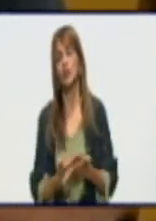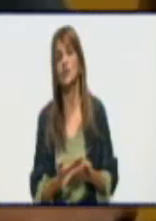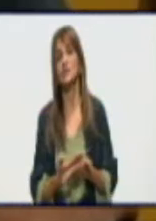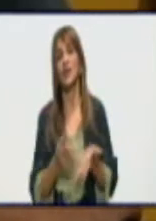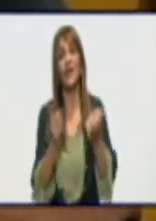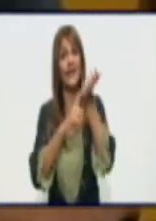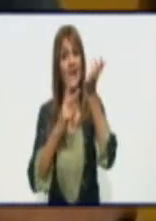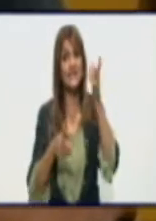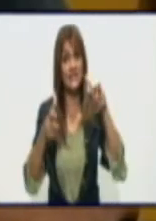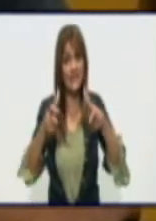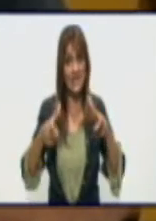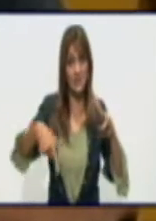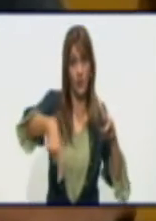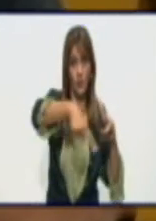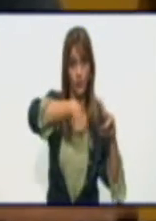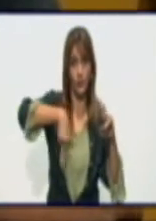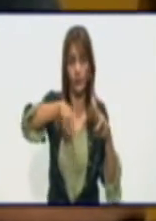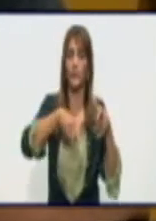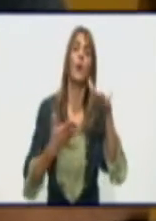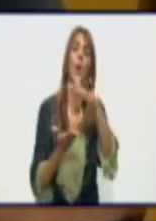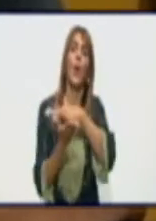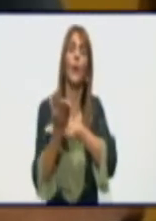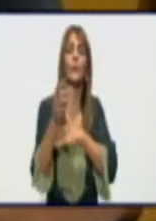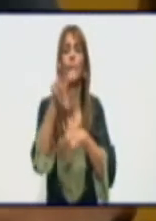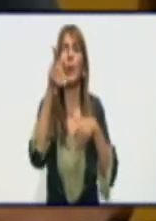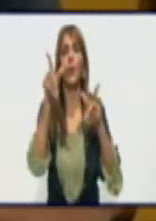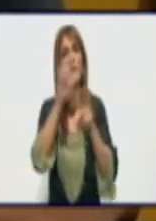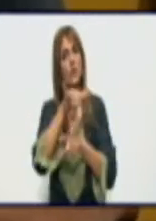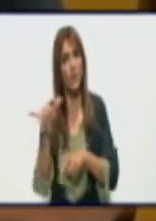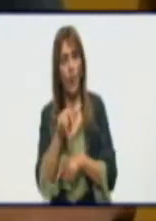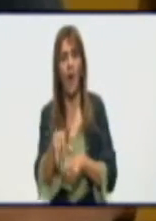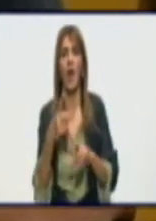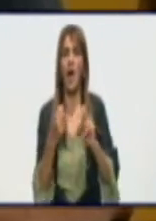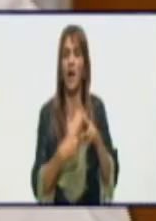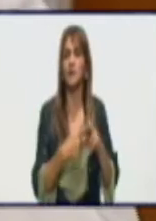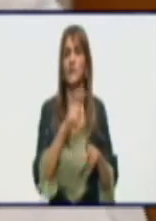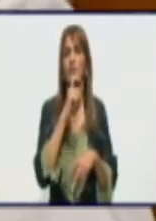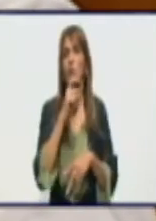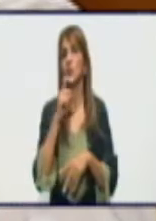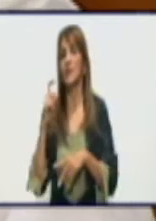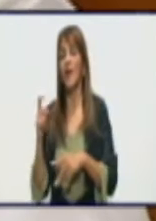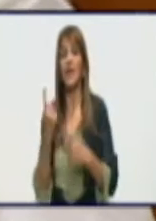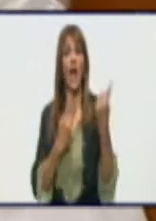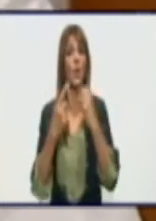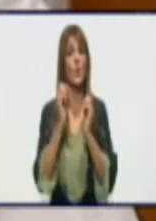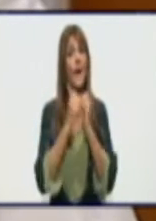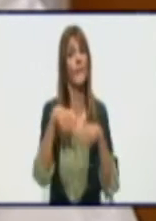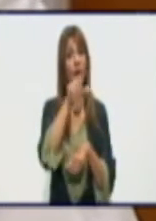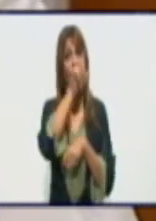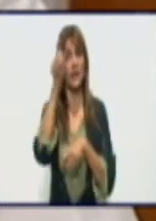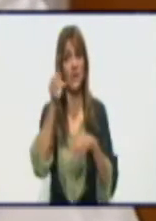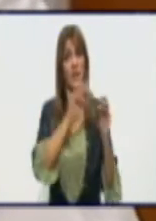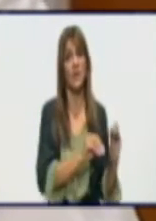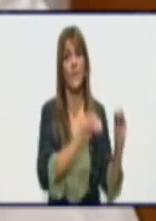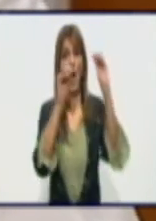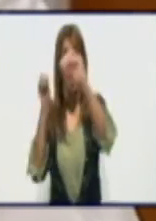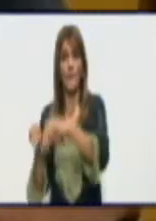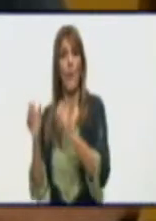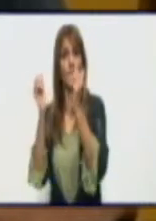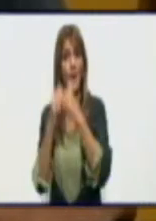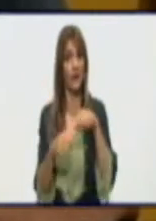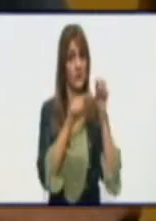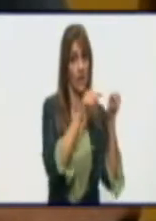horno no la hemos encontrado, no la tenemos y no ha sido posible garantizarla. Para eso estamos llevando el pan de otra unidad a esa unidad. Hoy tenemos, por